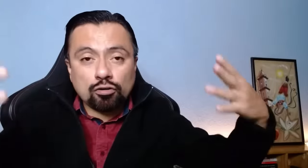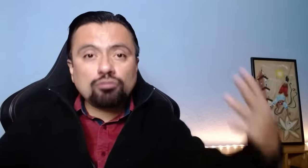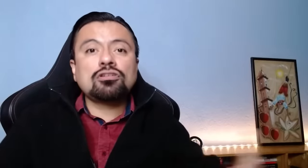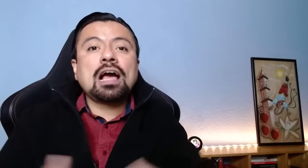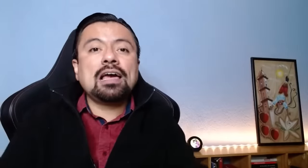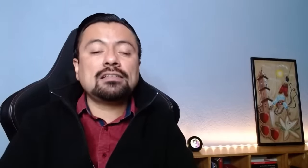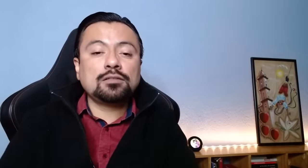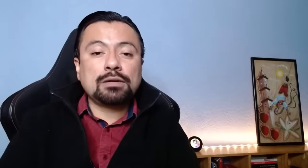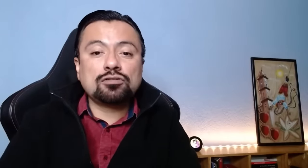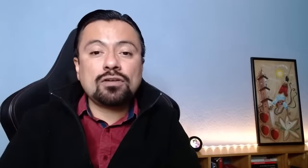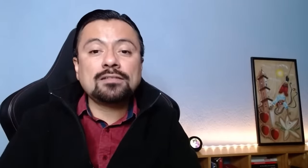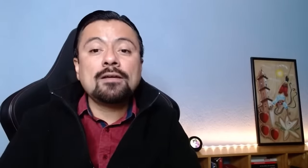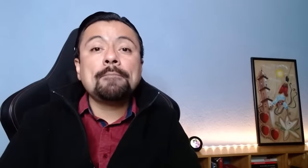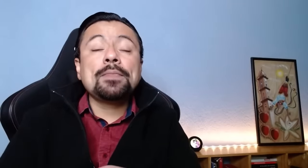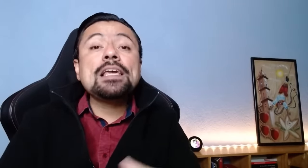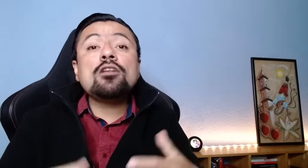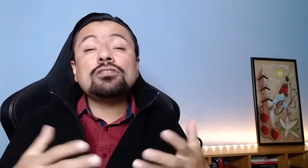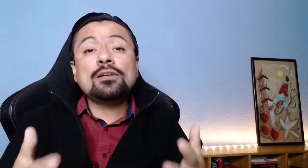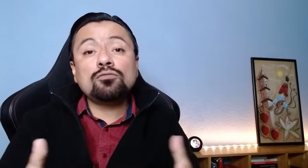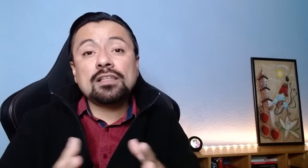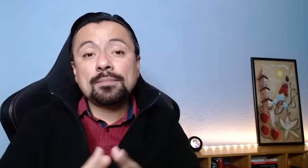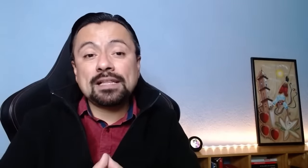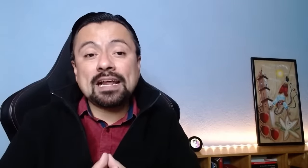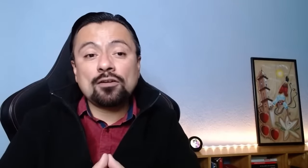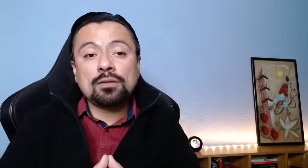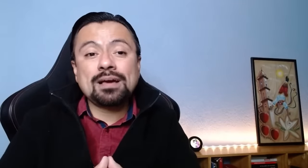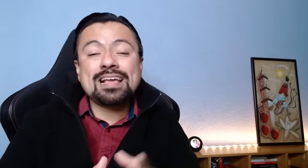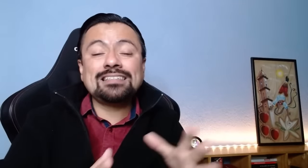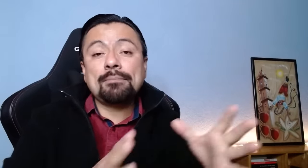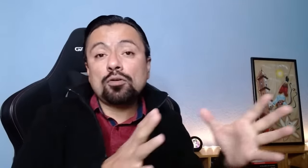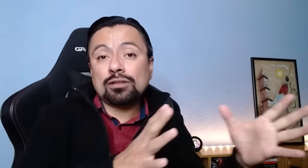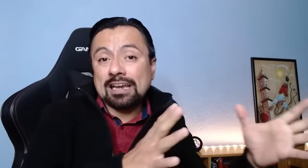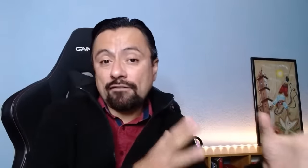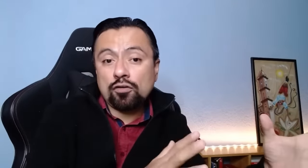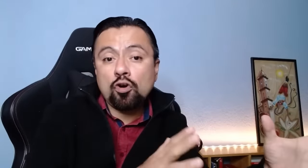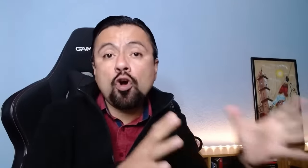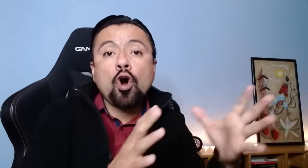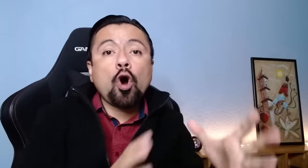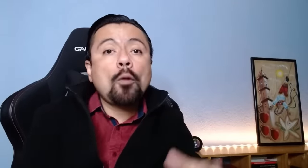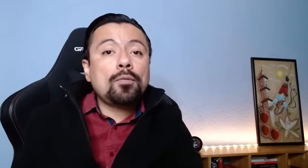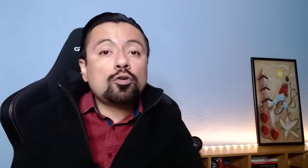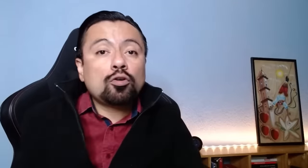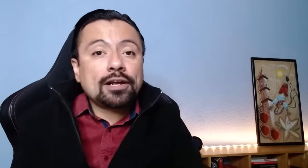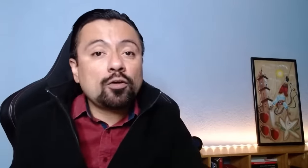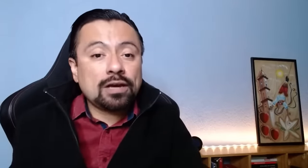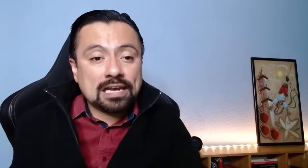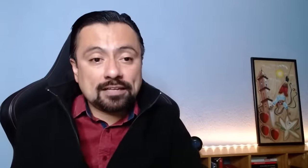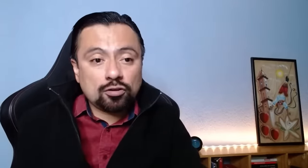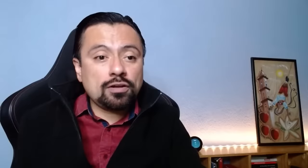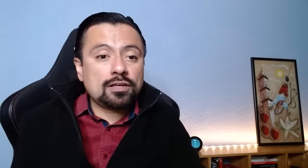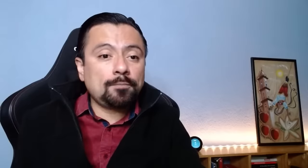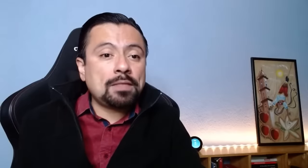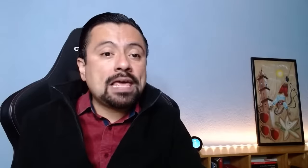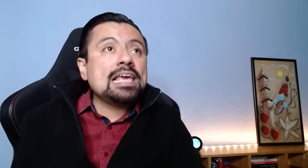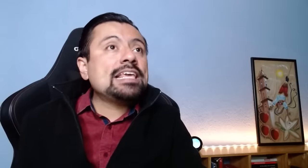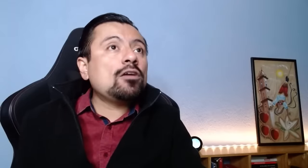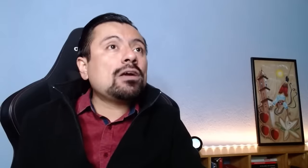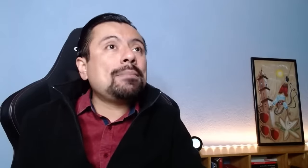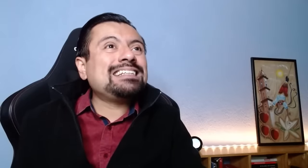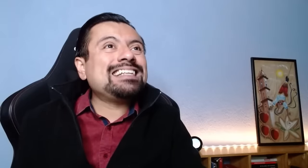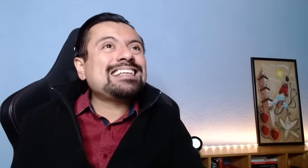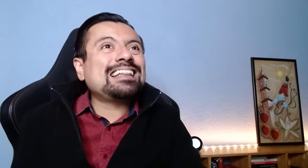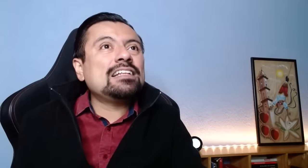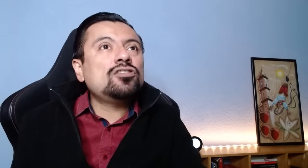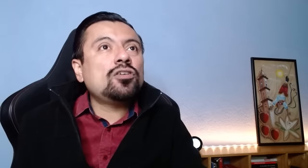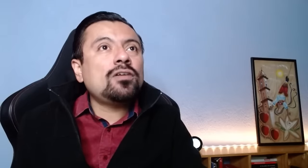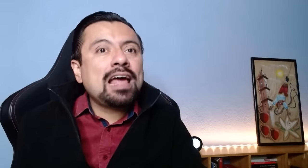identifique, conozca a estas personas y los denuncie de manera anónima, ya sea por teléfono o por correo electrónico. Y quiero